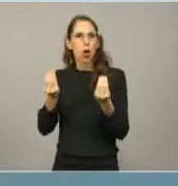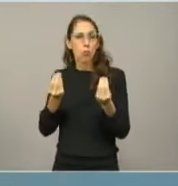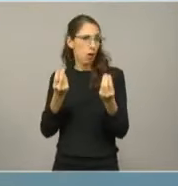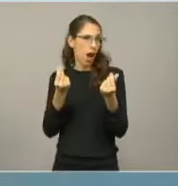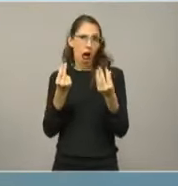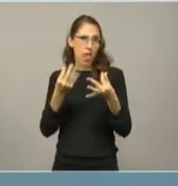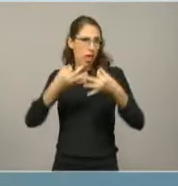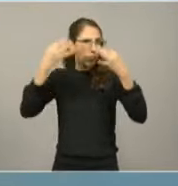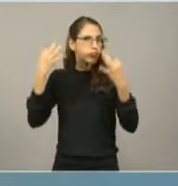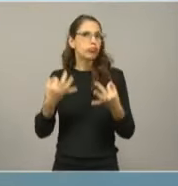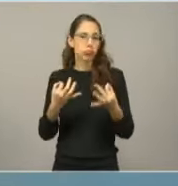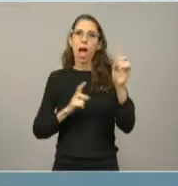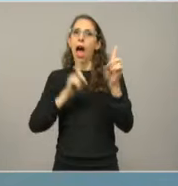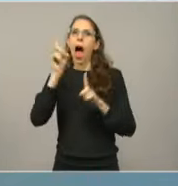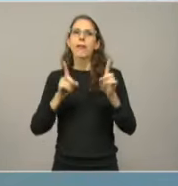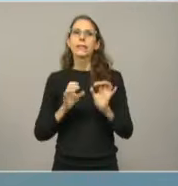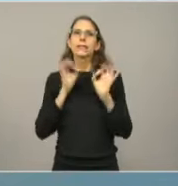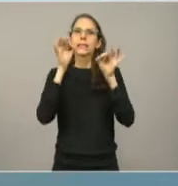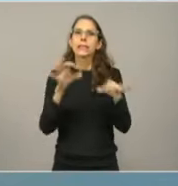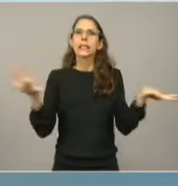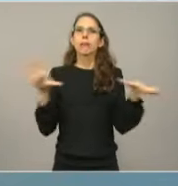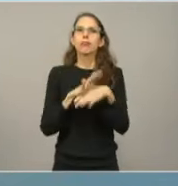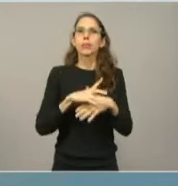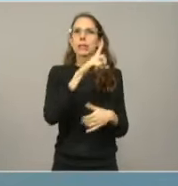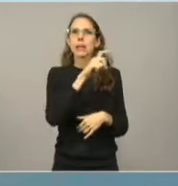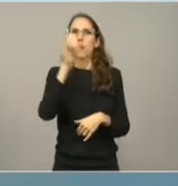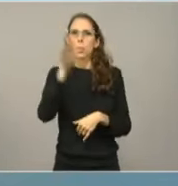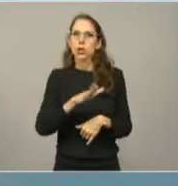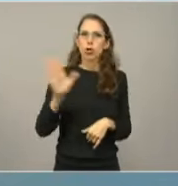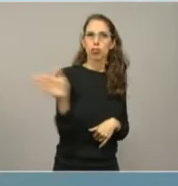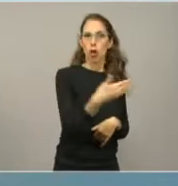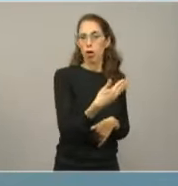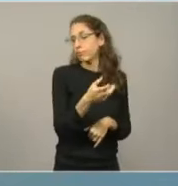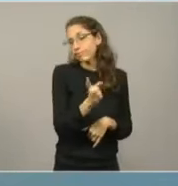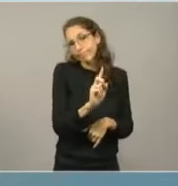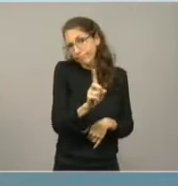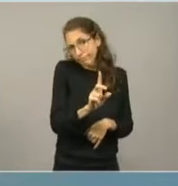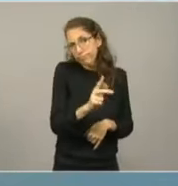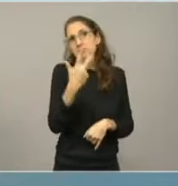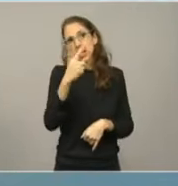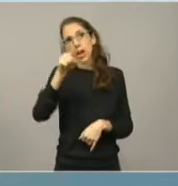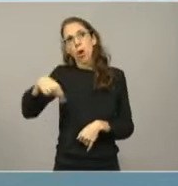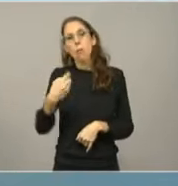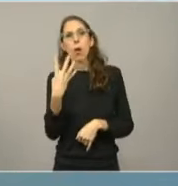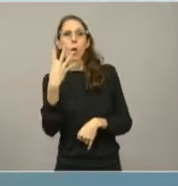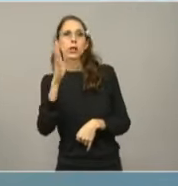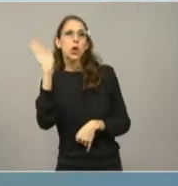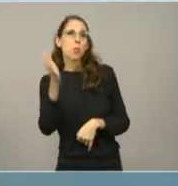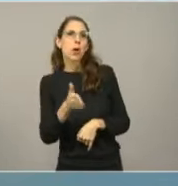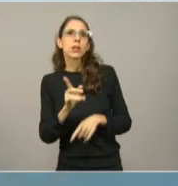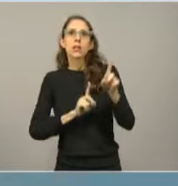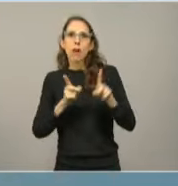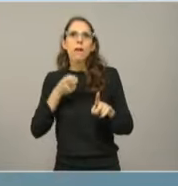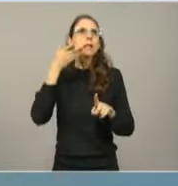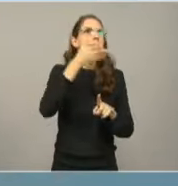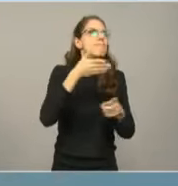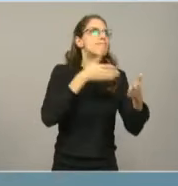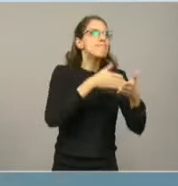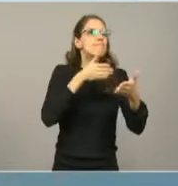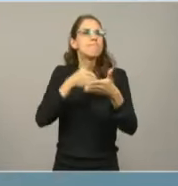y quizás es cierto que no llegamos al 100% de la población decía hay un 3,4 que busca atender si no lo consigue